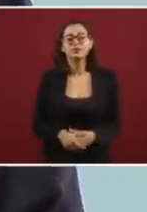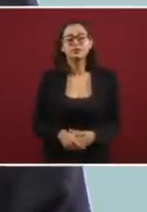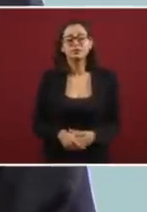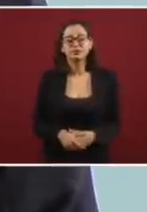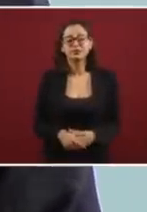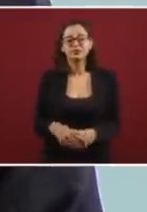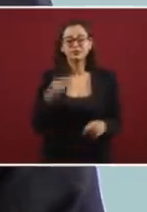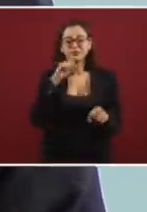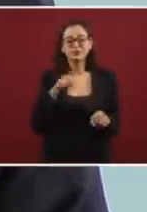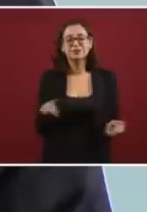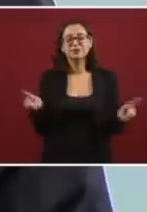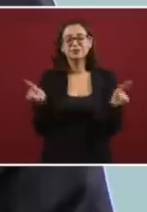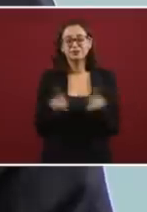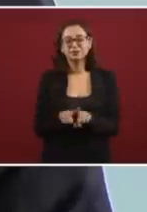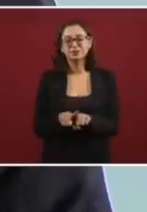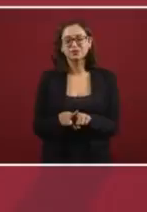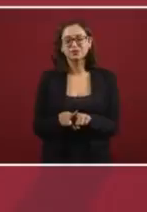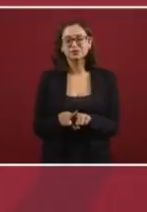y además este